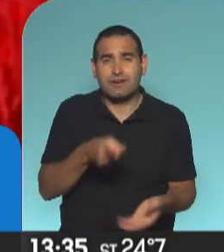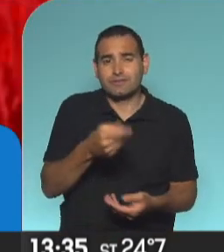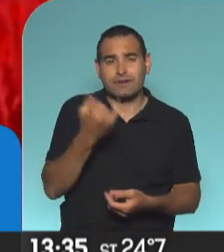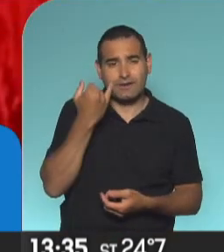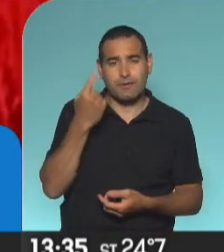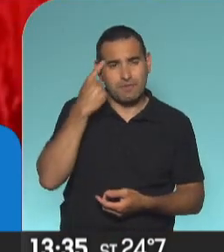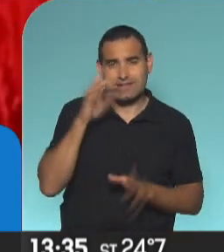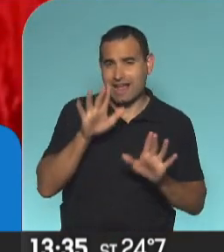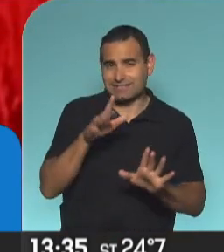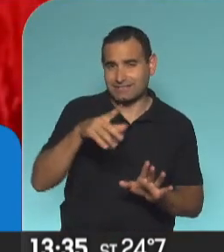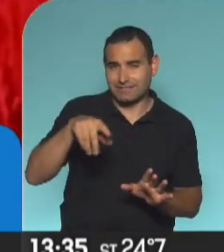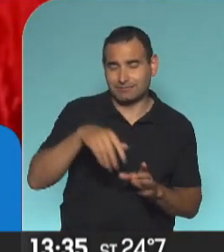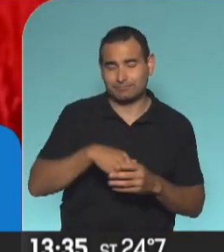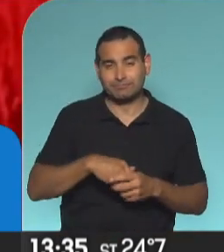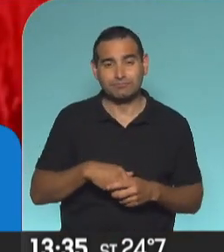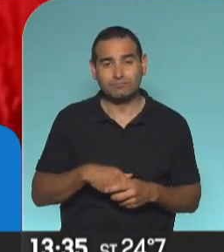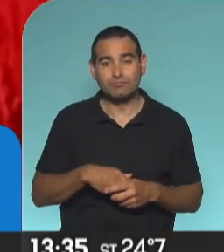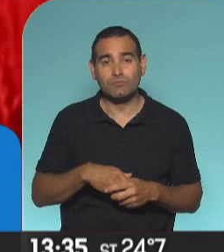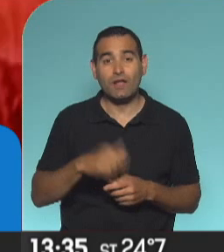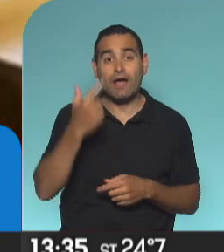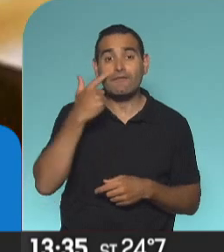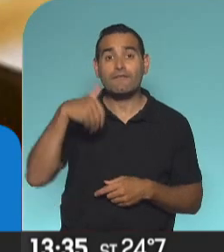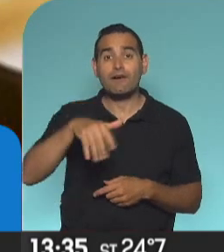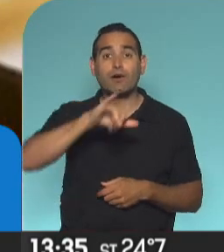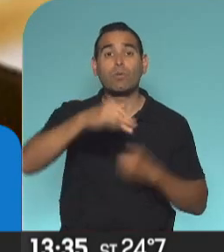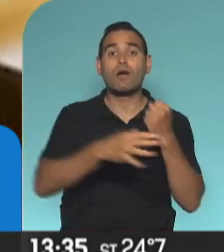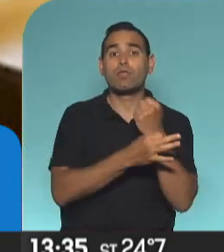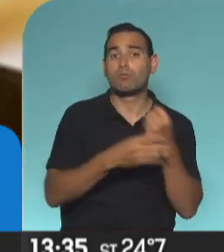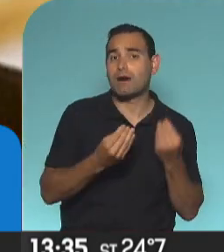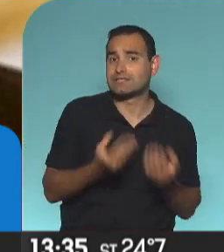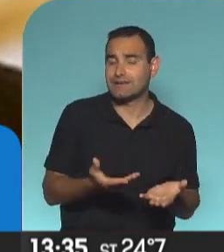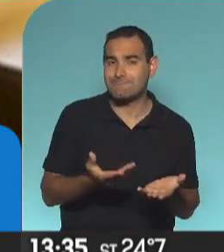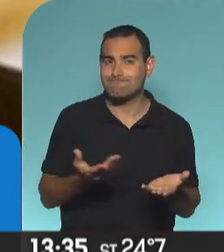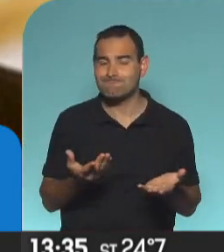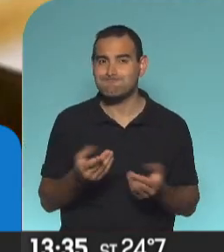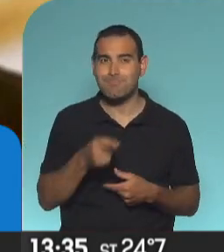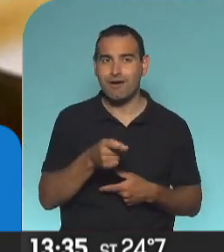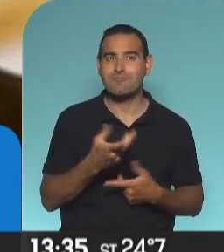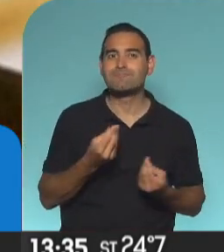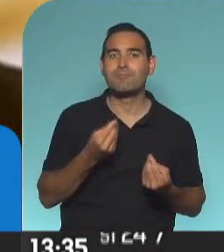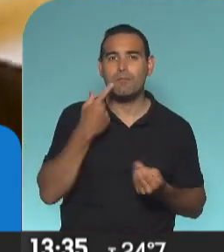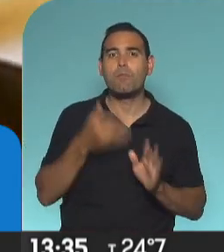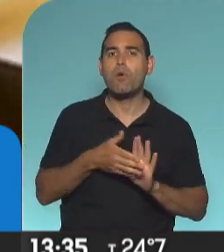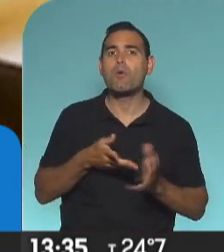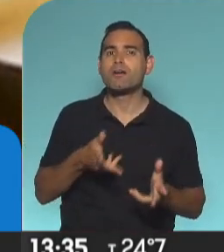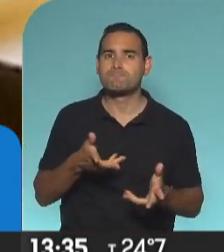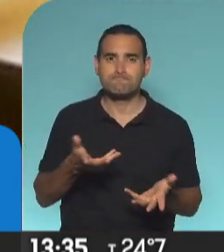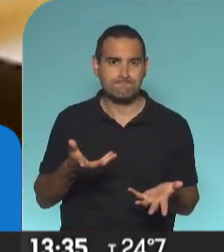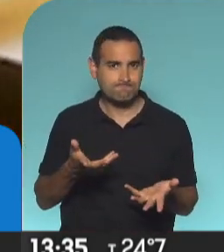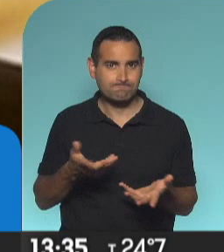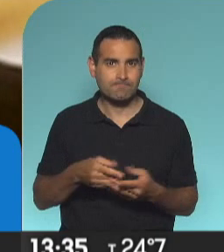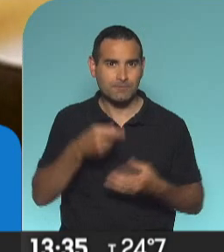que se repitan. Habrá que ver en qué situación queda Guaidó, porque, o sea, ya no tendría argumentos como para seguir